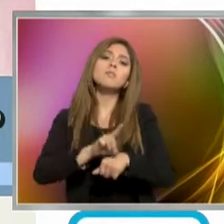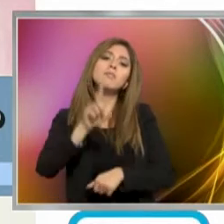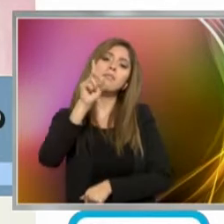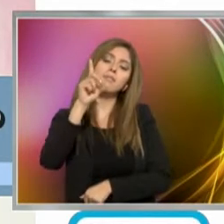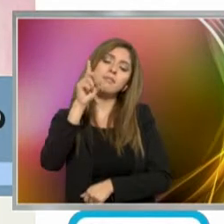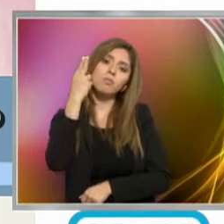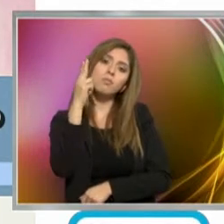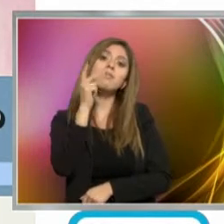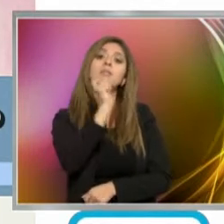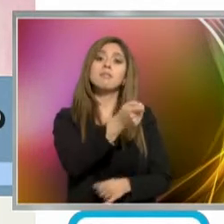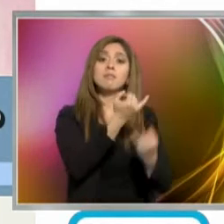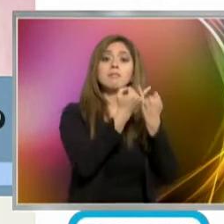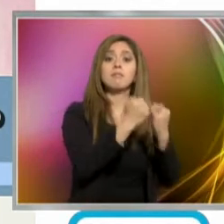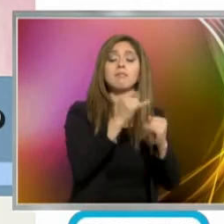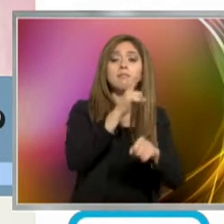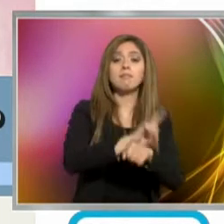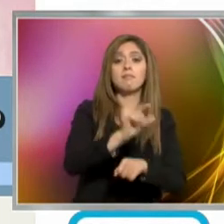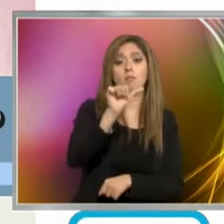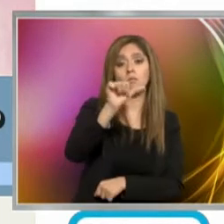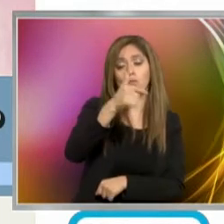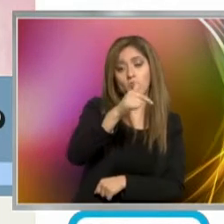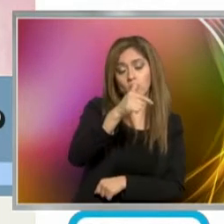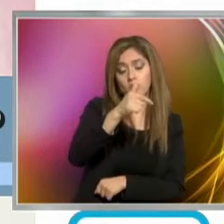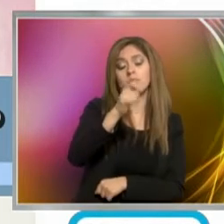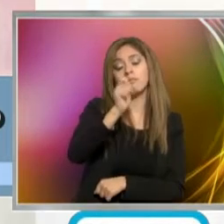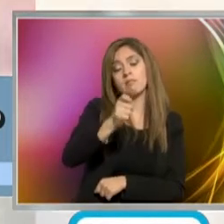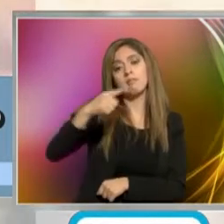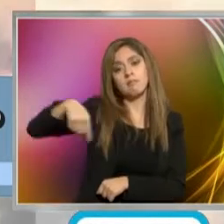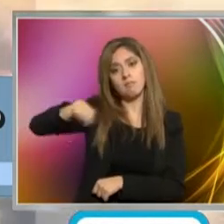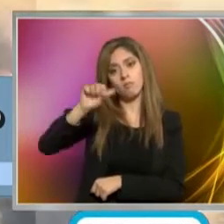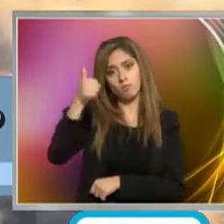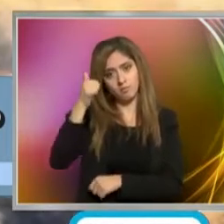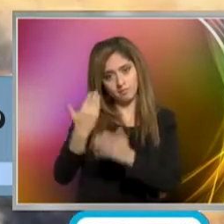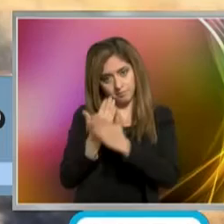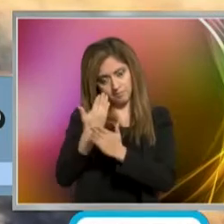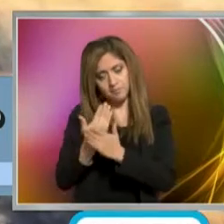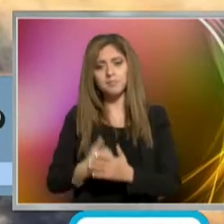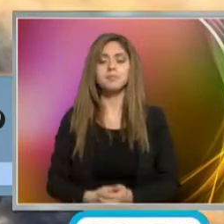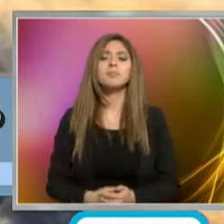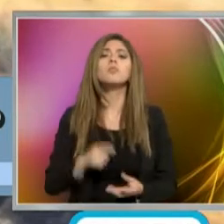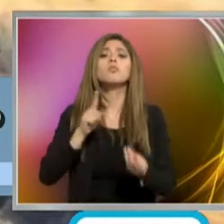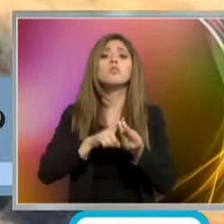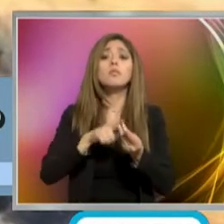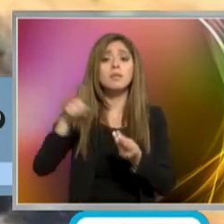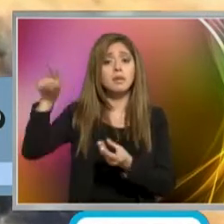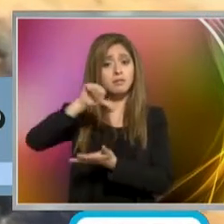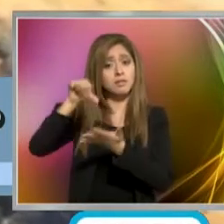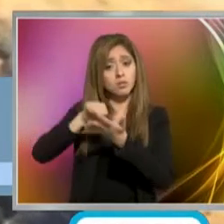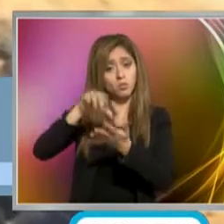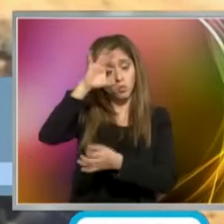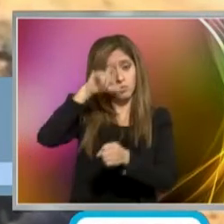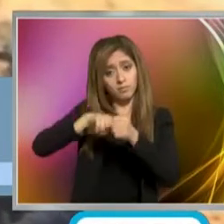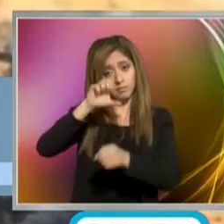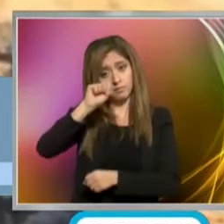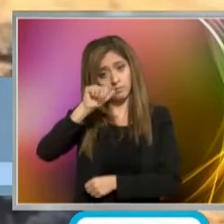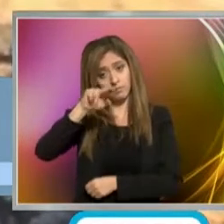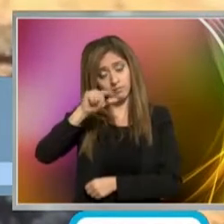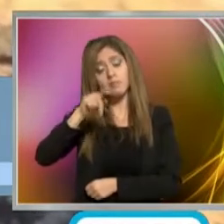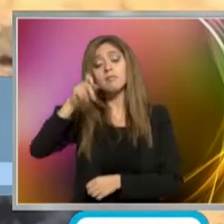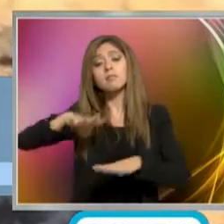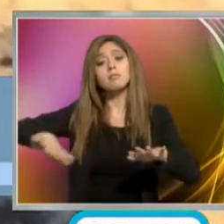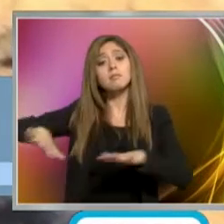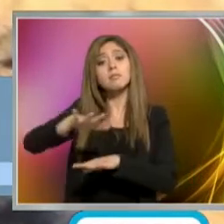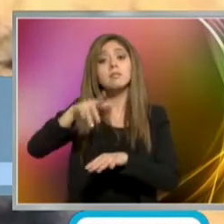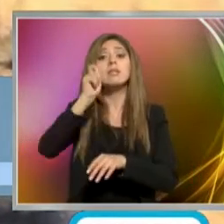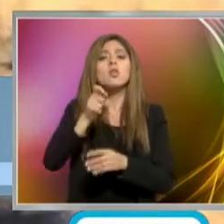la inauguración es el 12 a las 11 de la mañana. Perfecto. ¿En dónde lo podemos ver? En el Centro Cultural San Ángel, que es Avenida Revolución sin número, pero